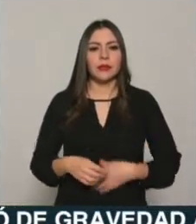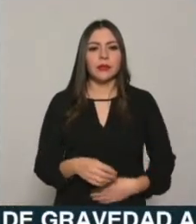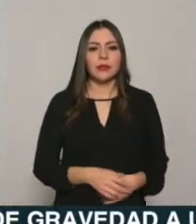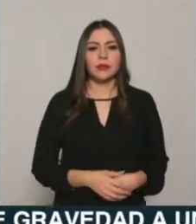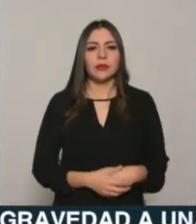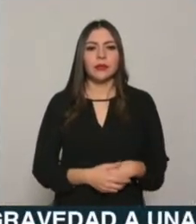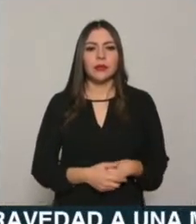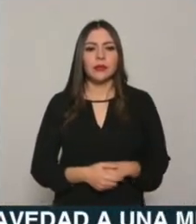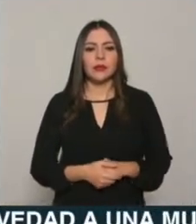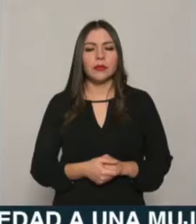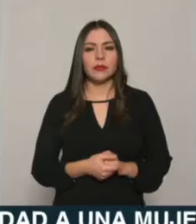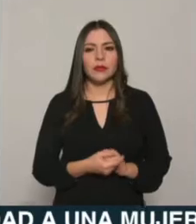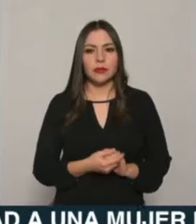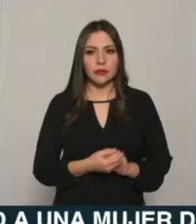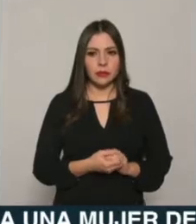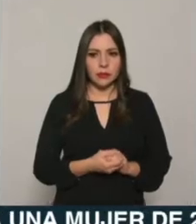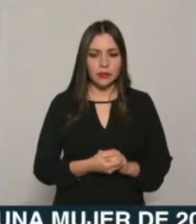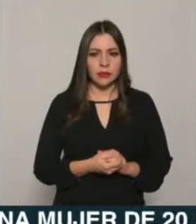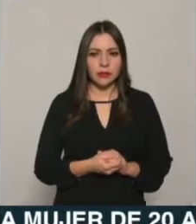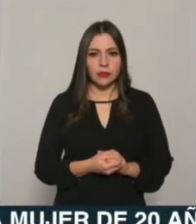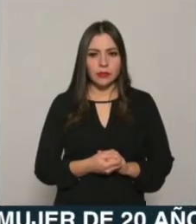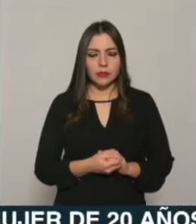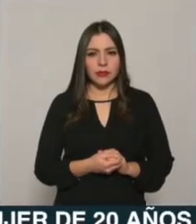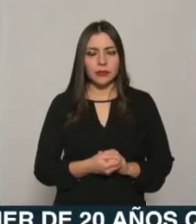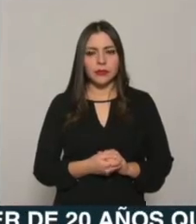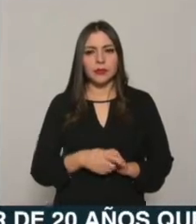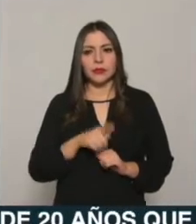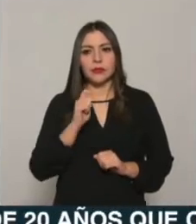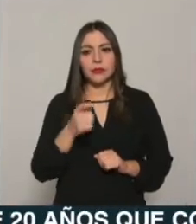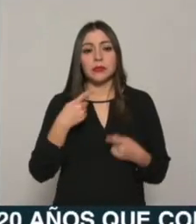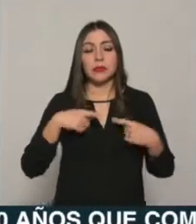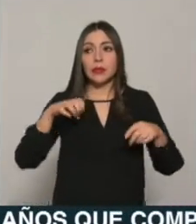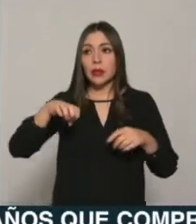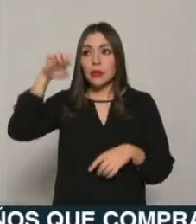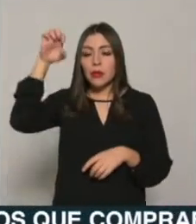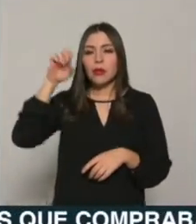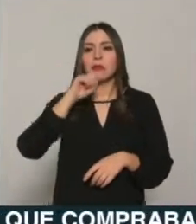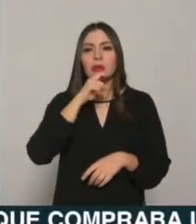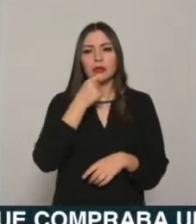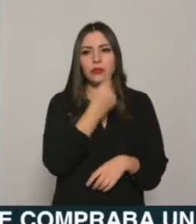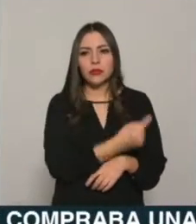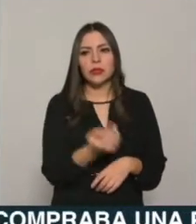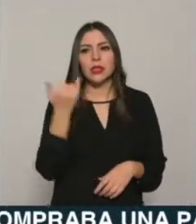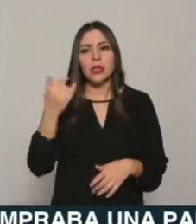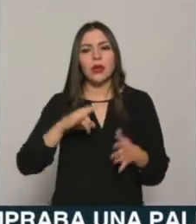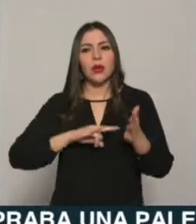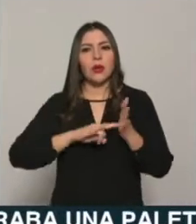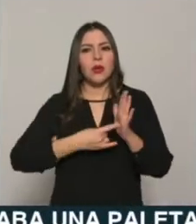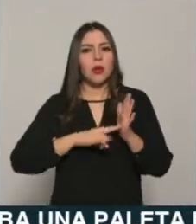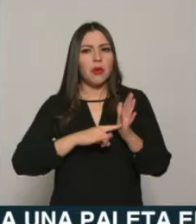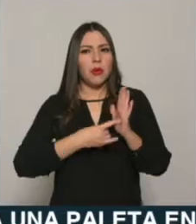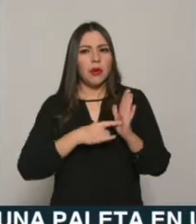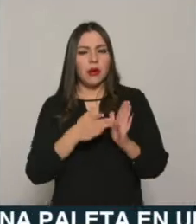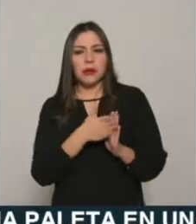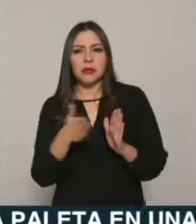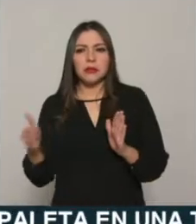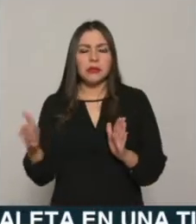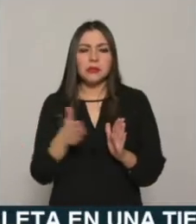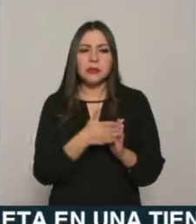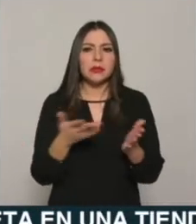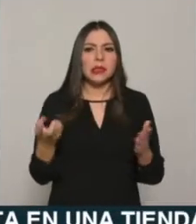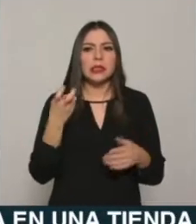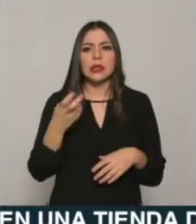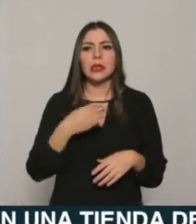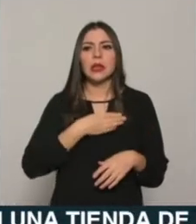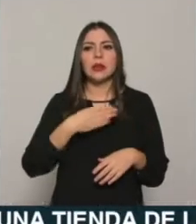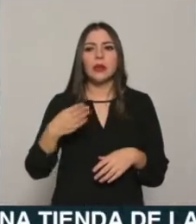gente adulta, sino también gente chica, y pues los horarios, yo creo que es una buena forma de iniciar